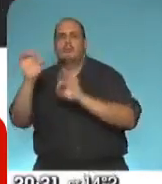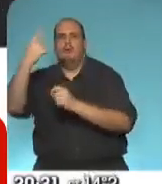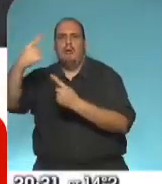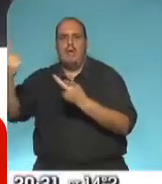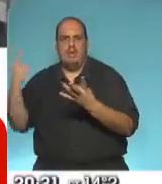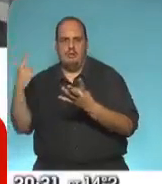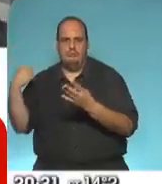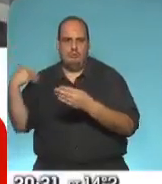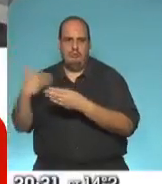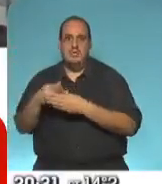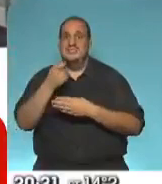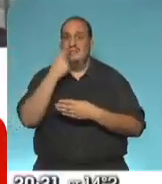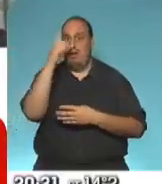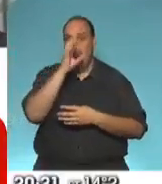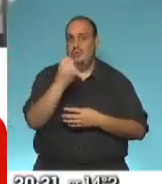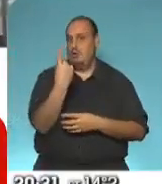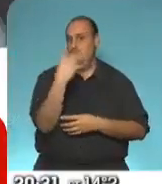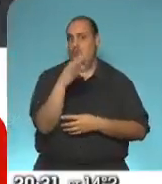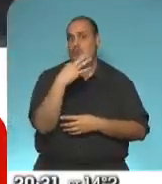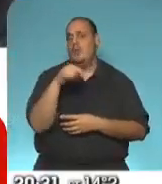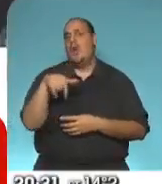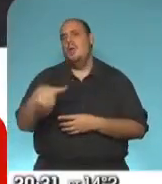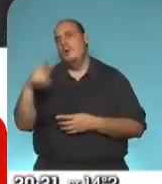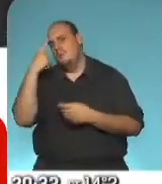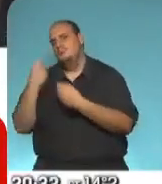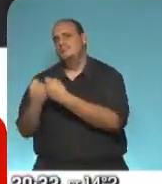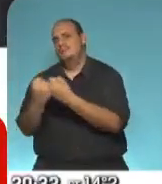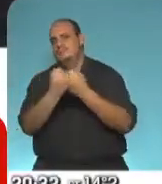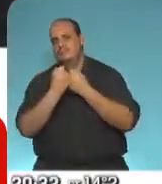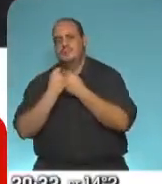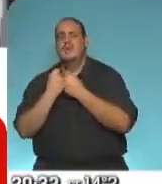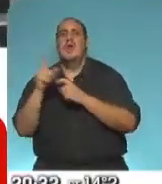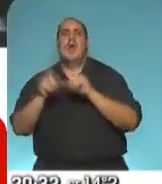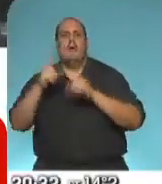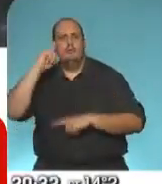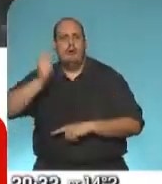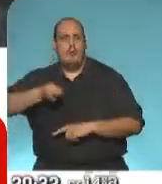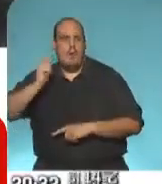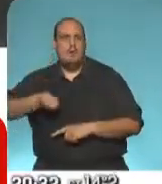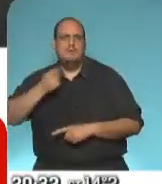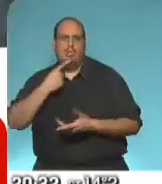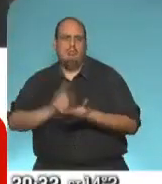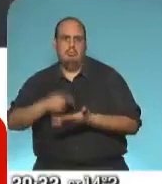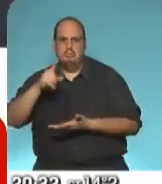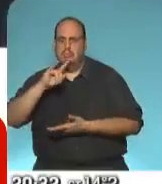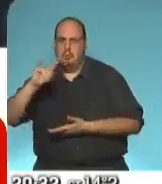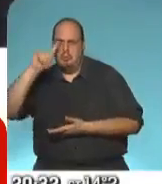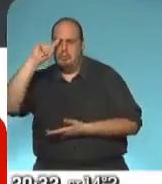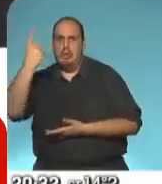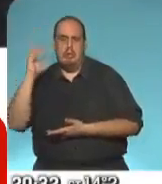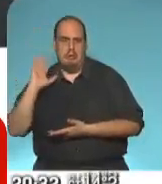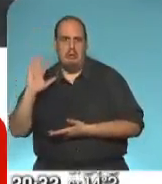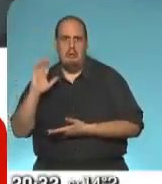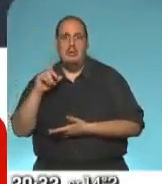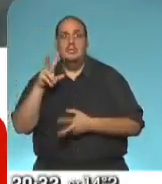partir de toda la conmoción social que generó algunas decisiones individuales de algunos magistrados, a partir de